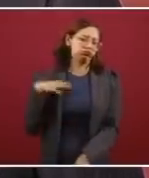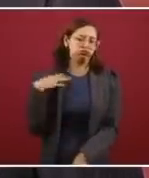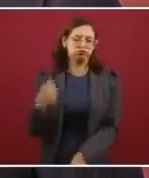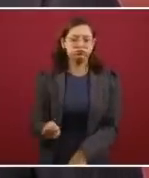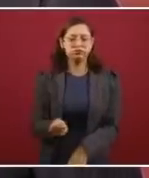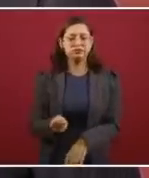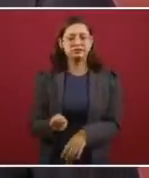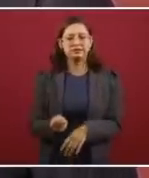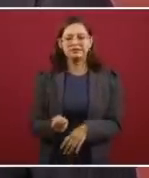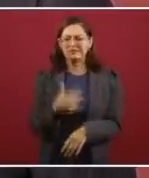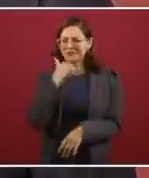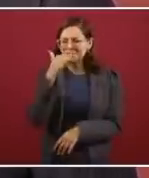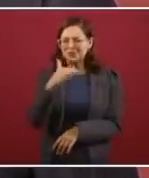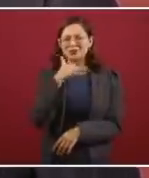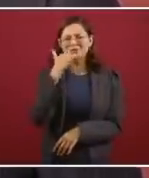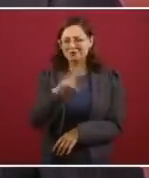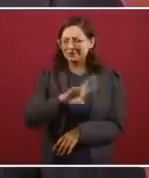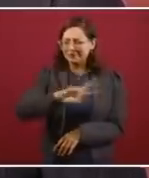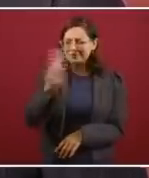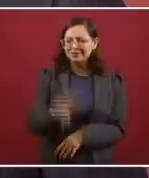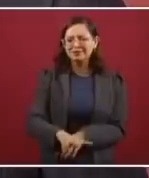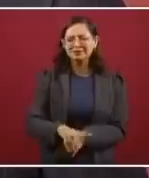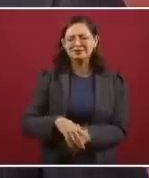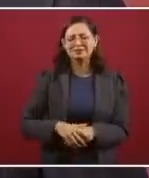Era un acto de corrupción.